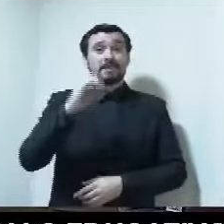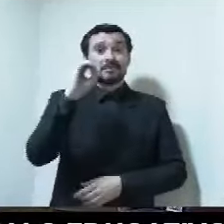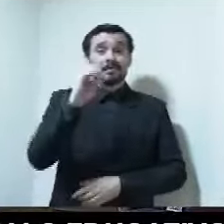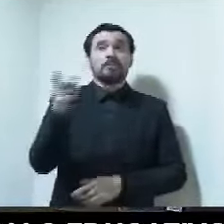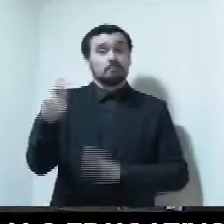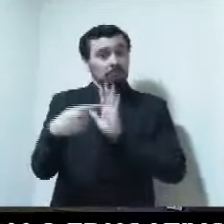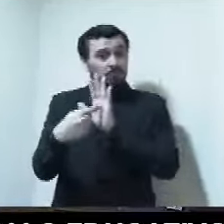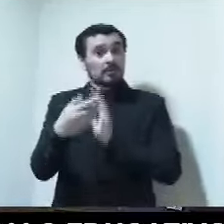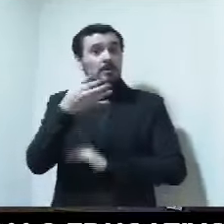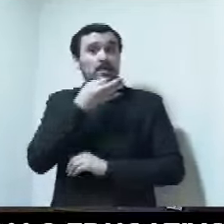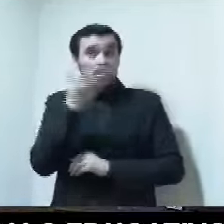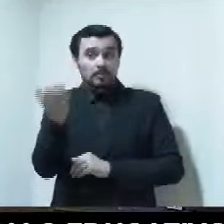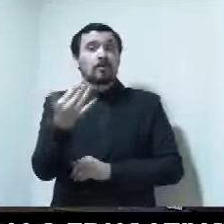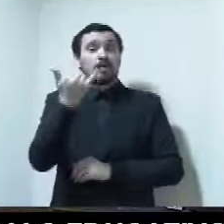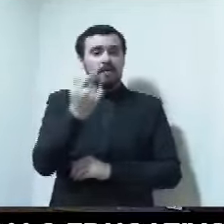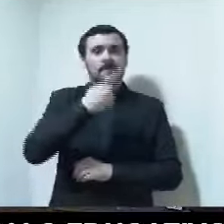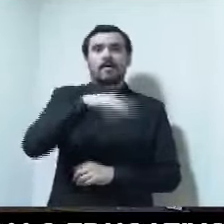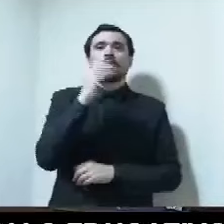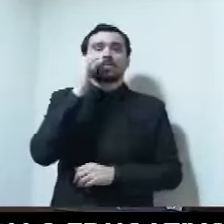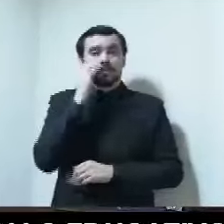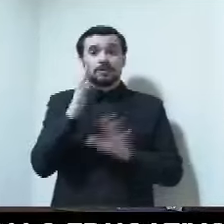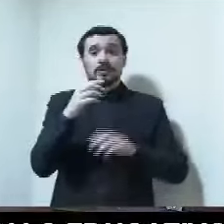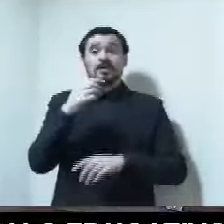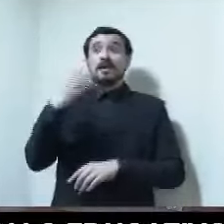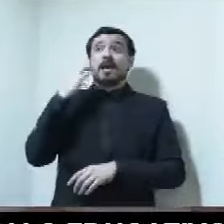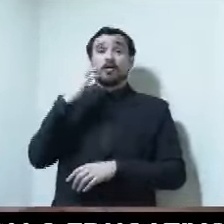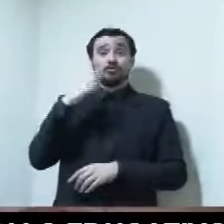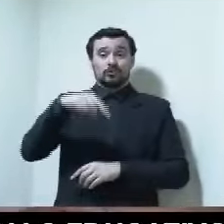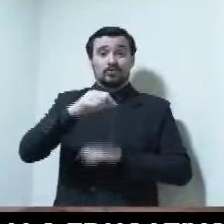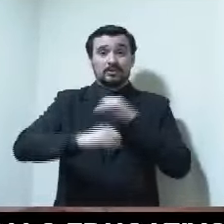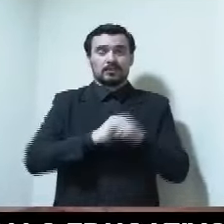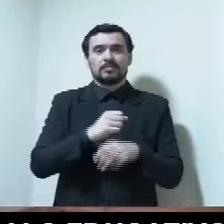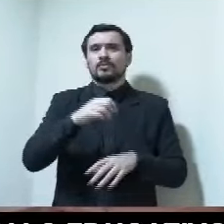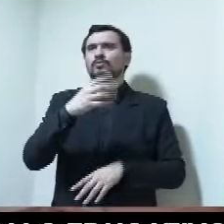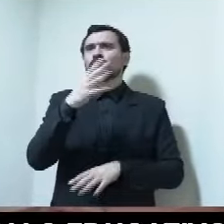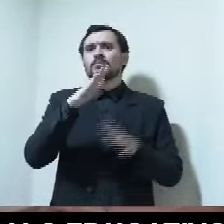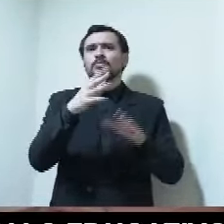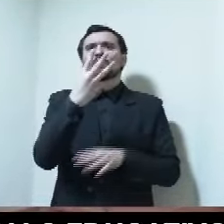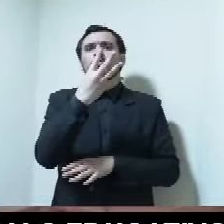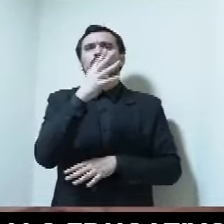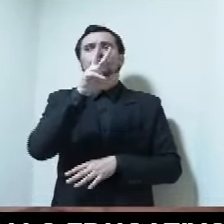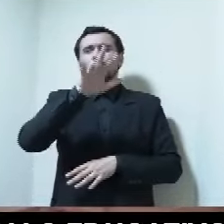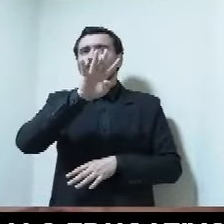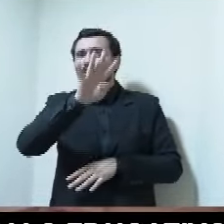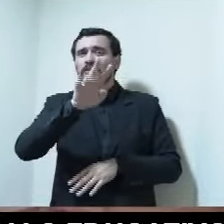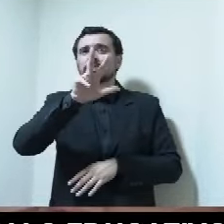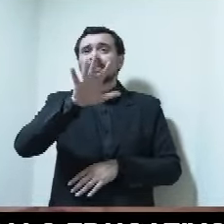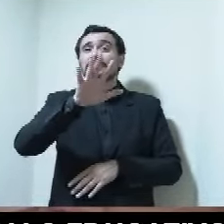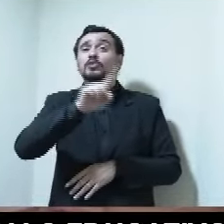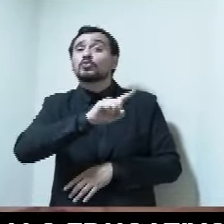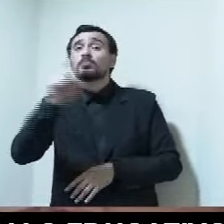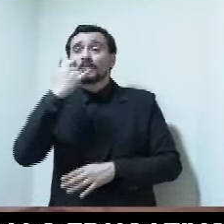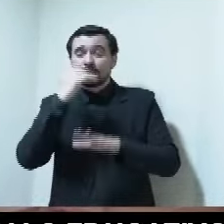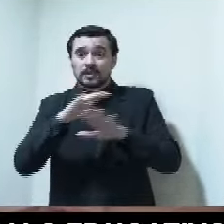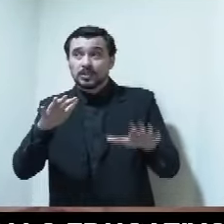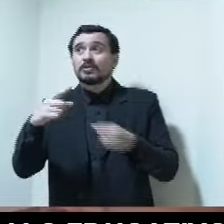ejemplo palpable de nuestro compromiso. Desde agosto de este año, más de 435 mil niños de 90